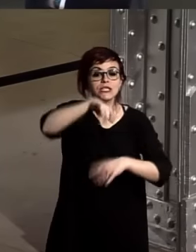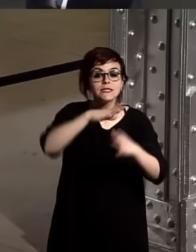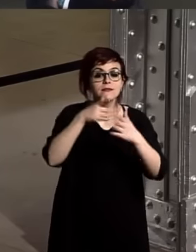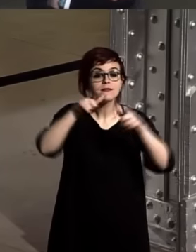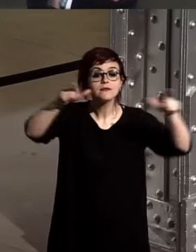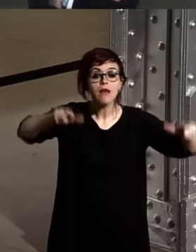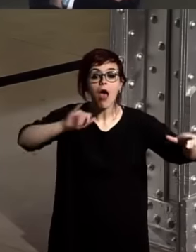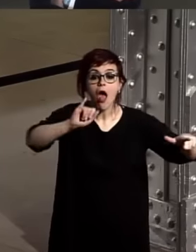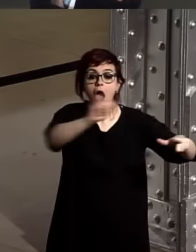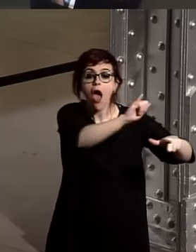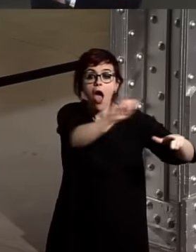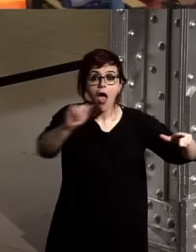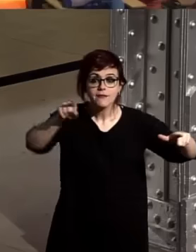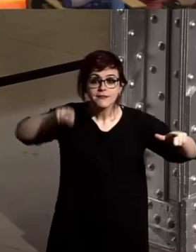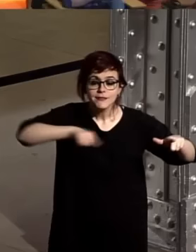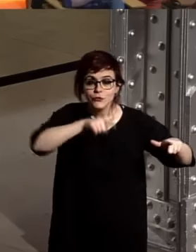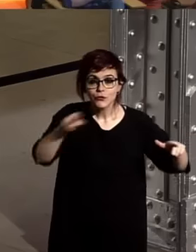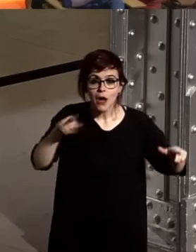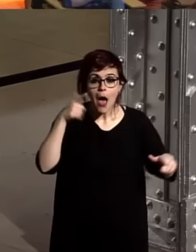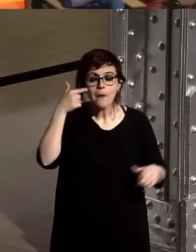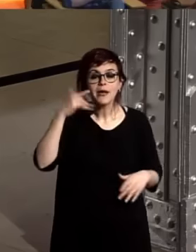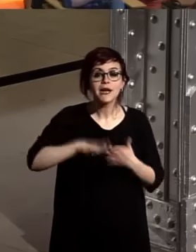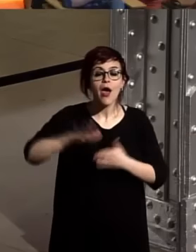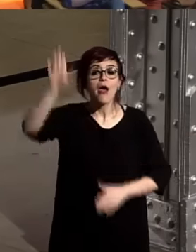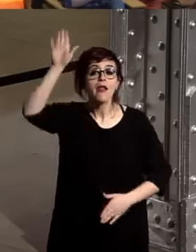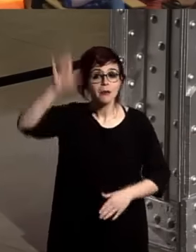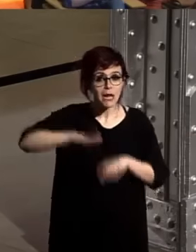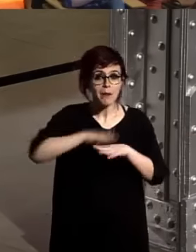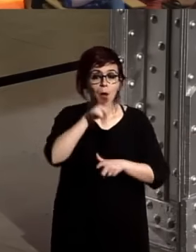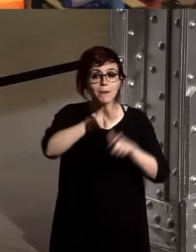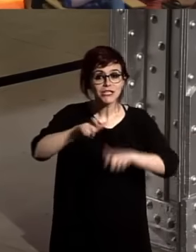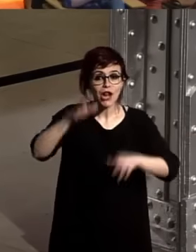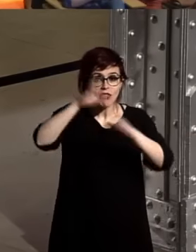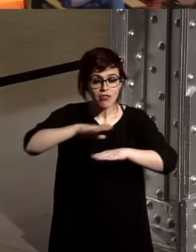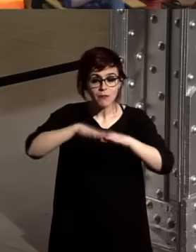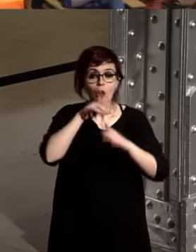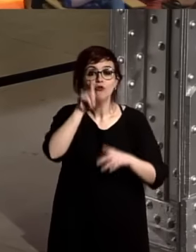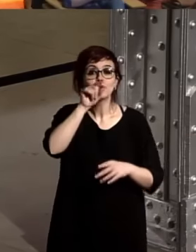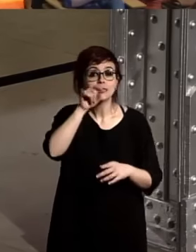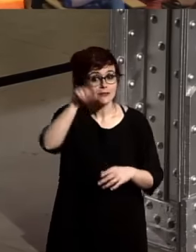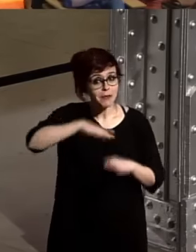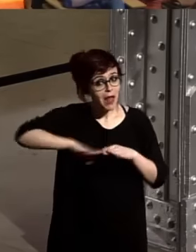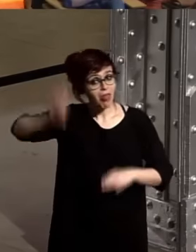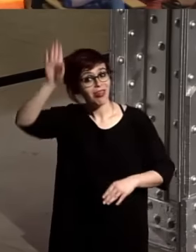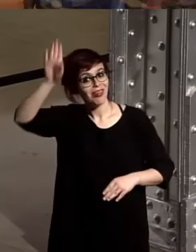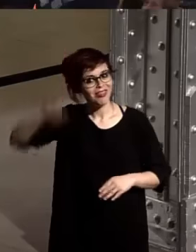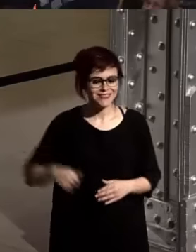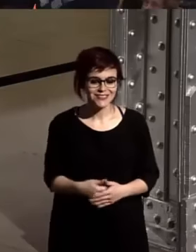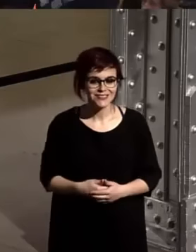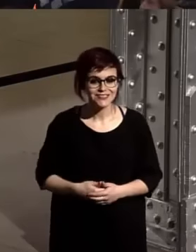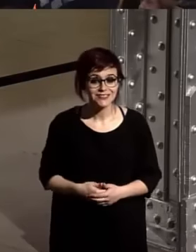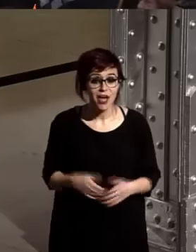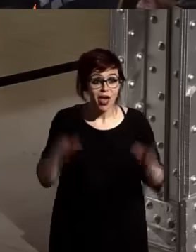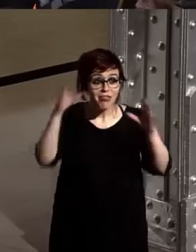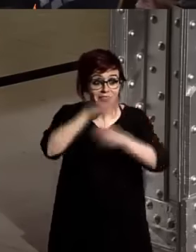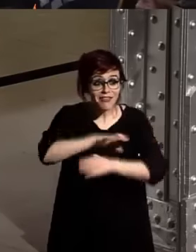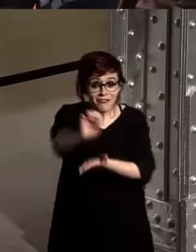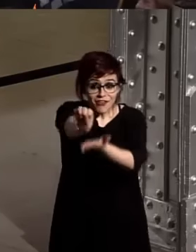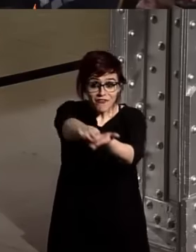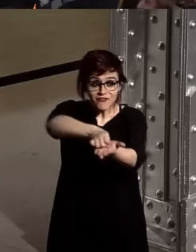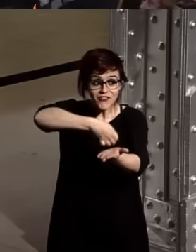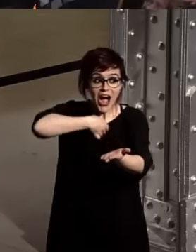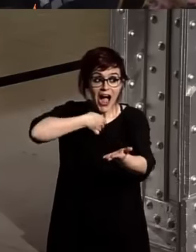sala o vamos a ver podéis levantar la mano los que estáis también en Twitter podéis levantar la mano en Twitter no hay ni un científico en